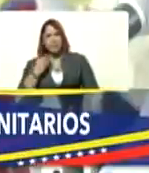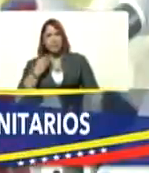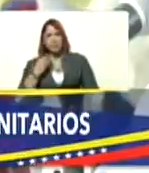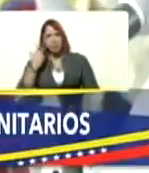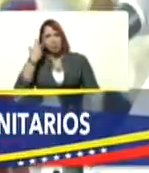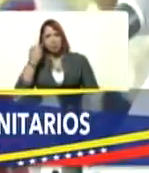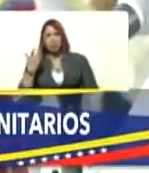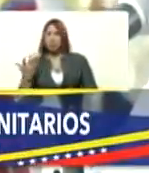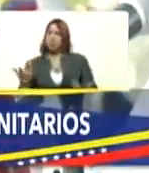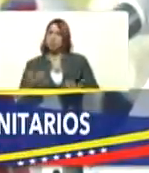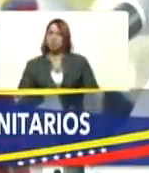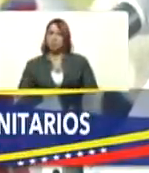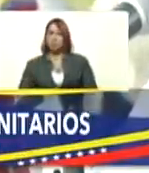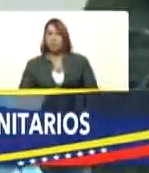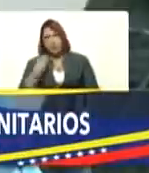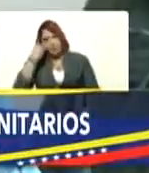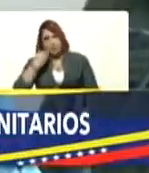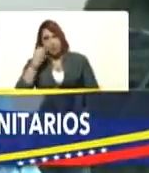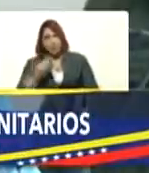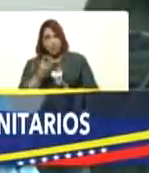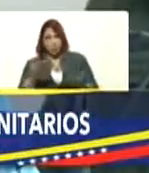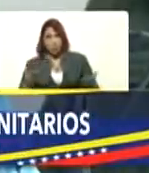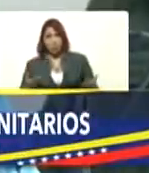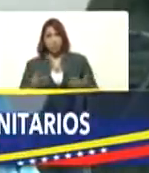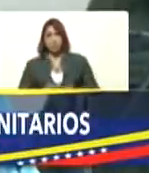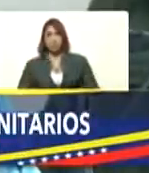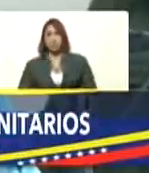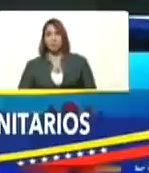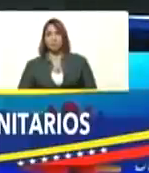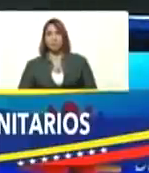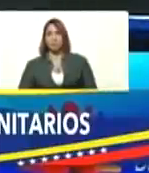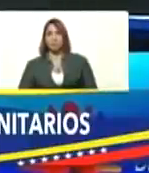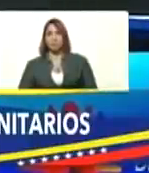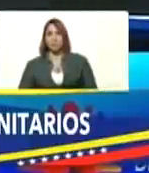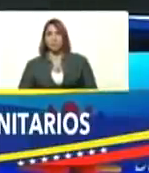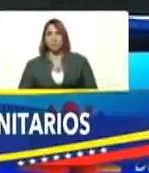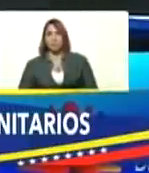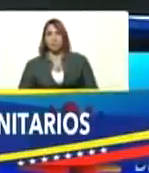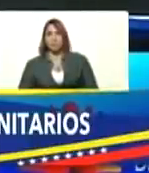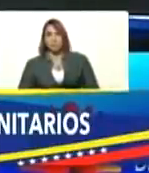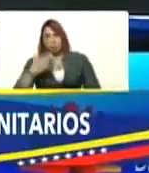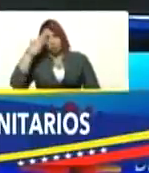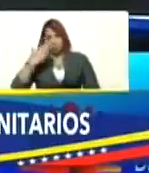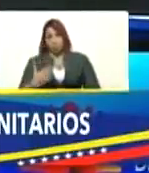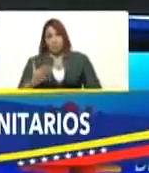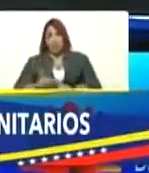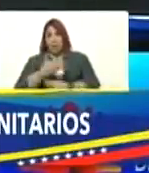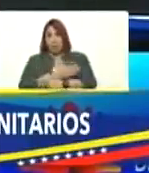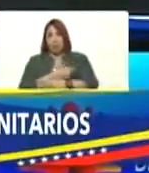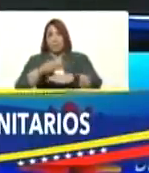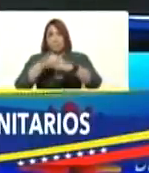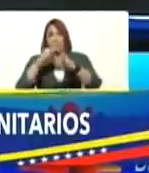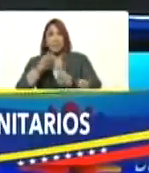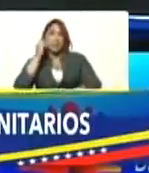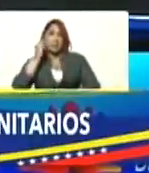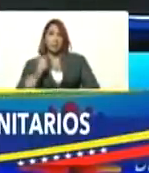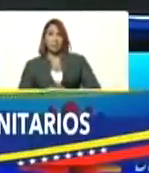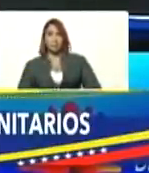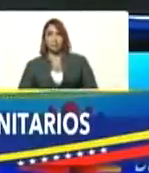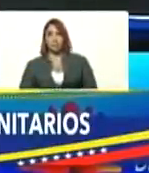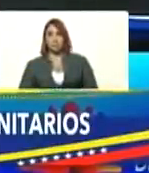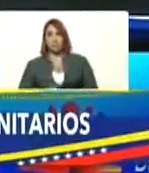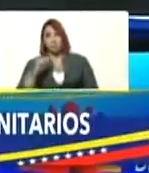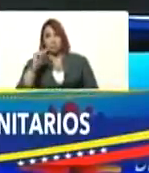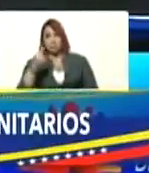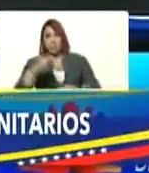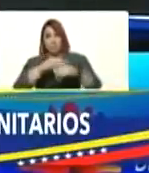parece? Fíjense ustedes, la almiranta era ministra, ustedes se acuerdan, ¿verdad? Fue la